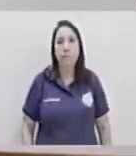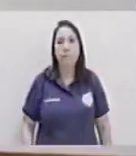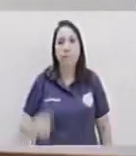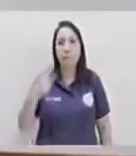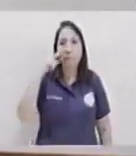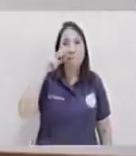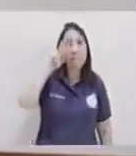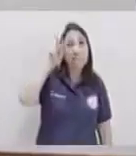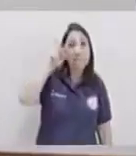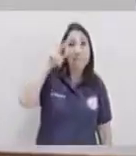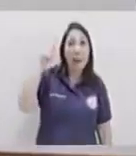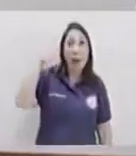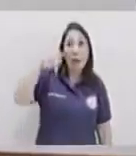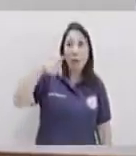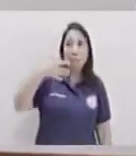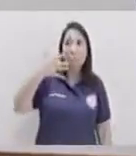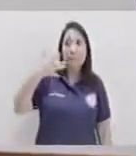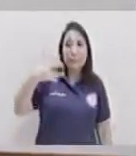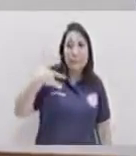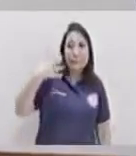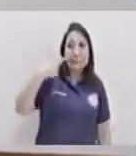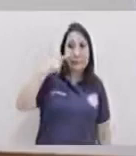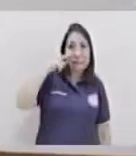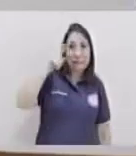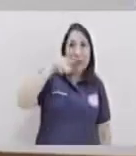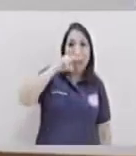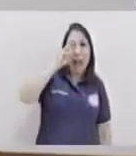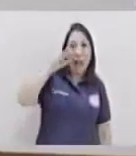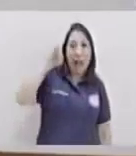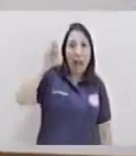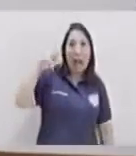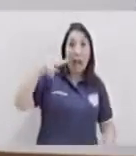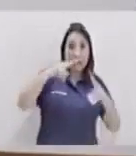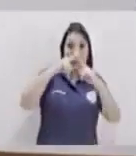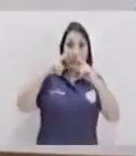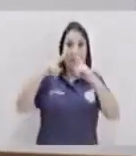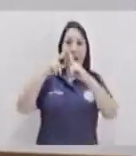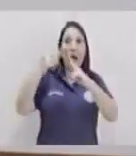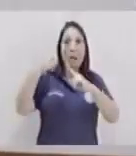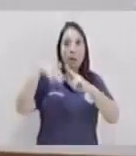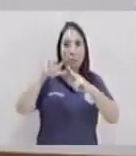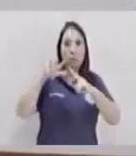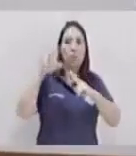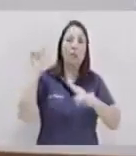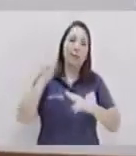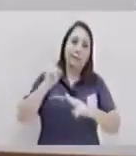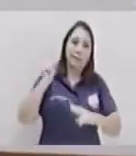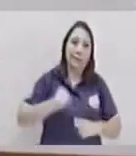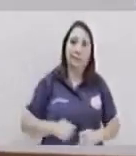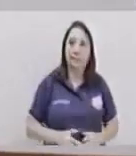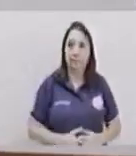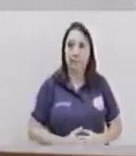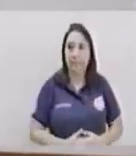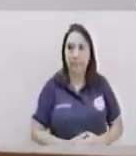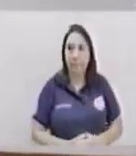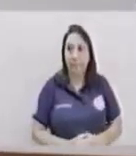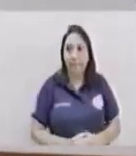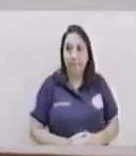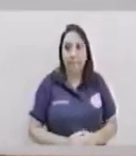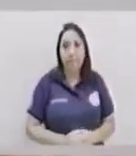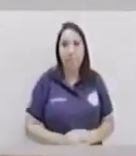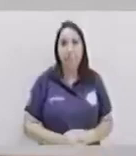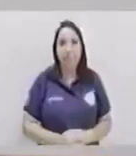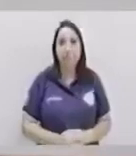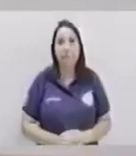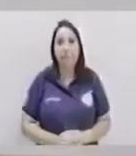verse azules. Ajá. Entonces es por la lejanía y por la posición del sol. Entonces vamos a empezar aquí